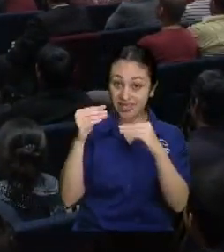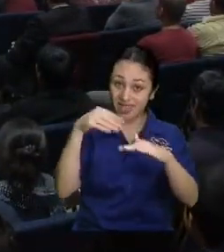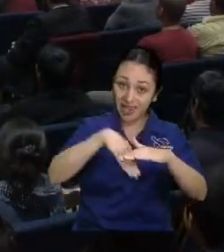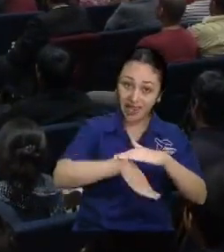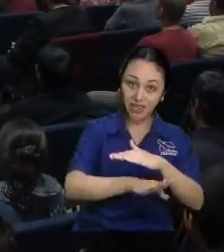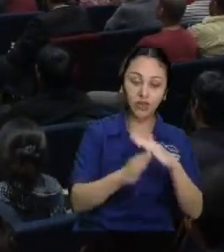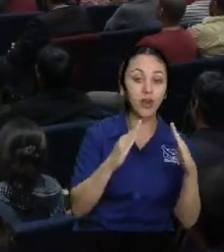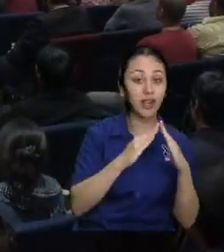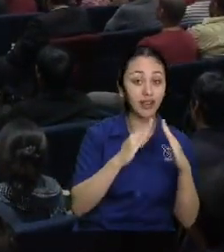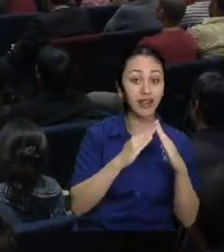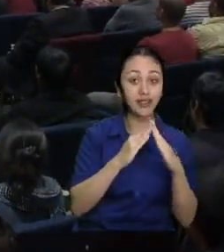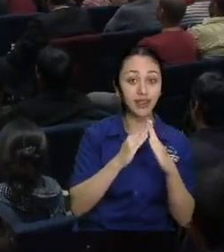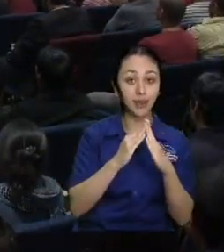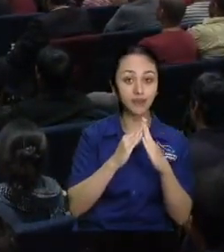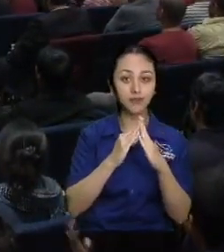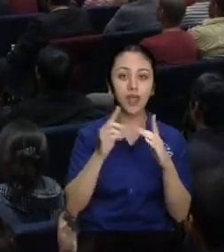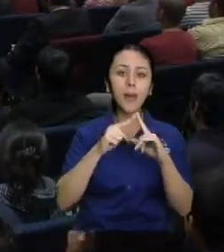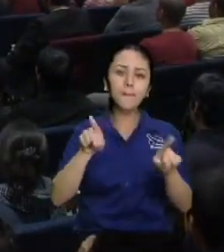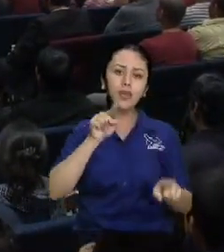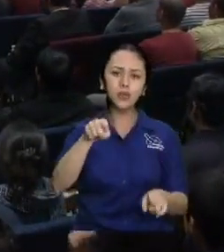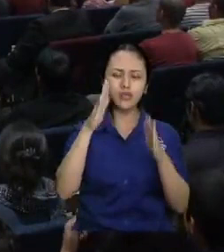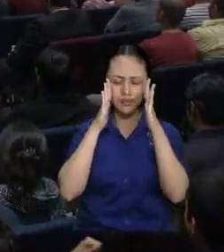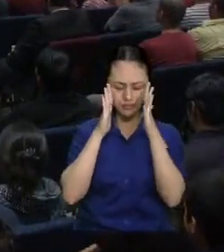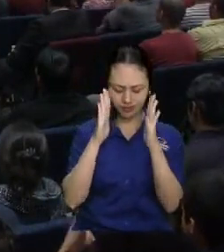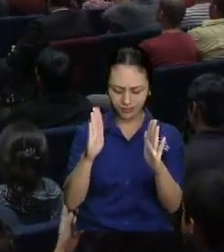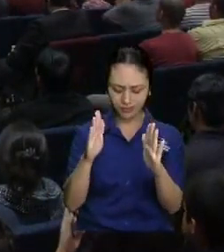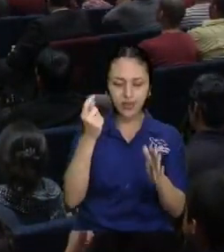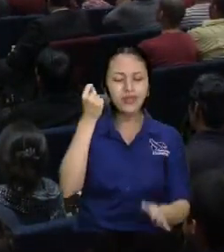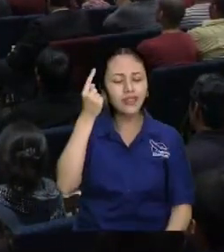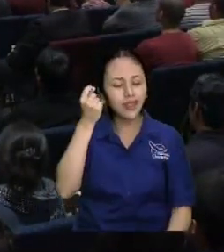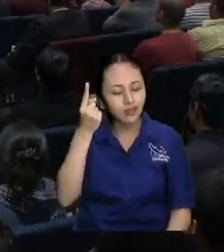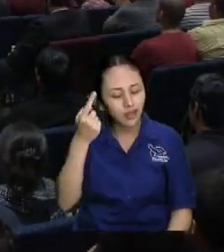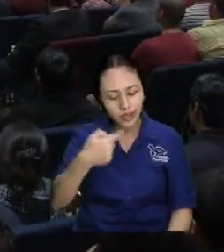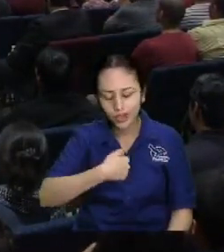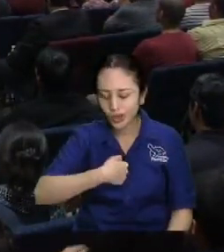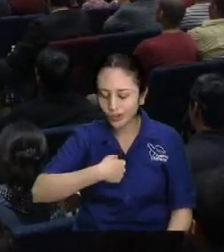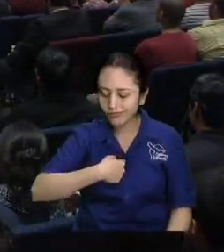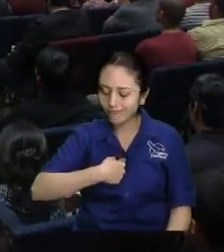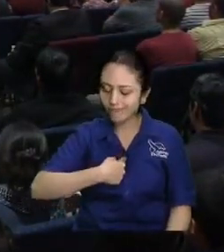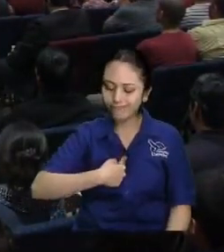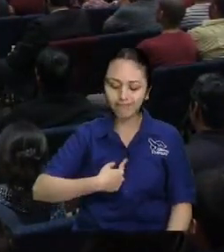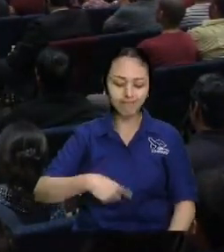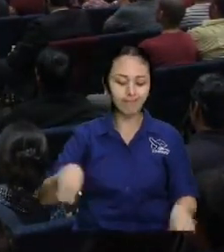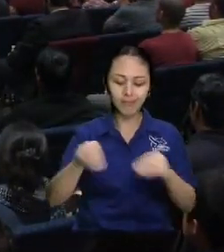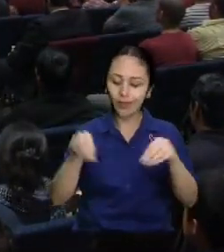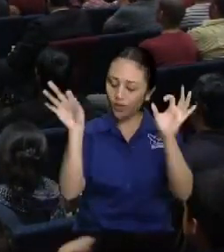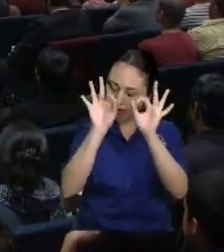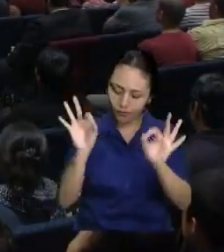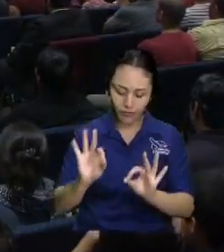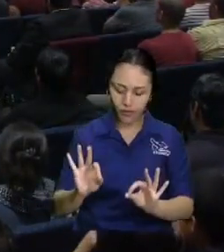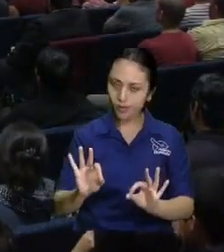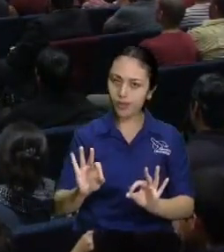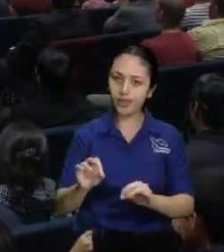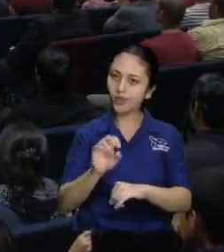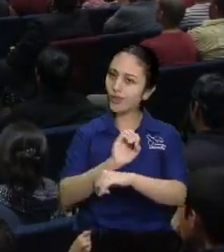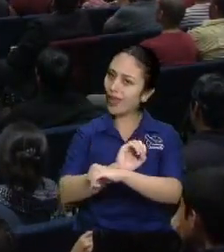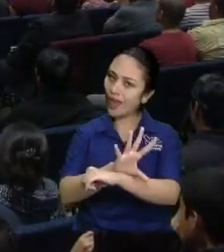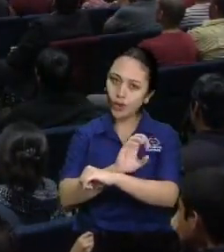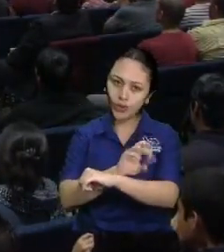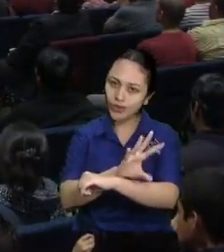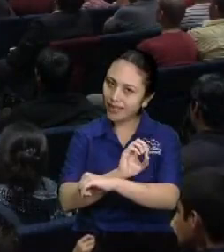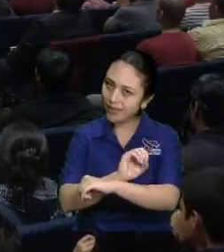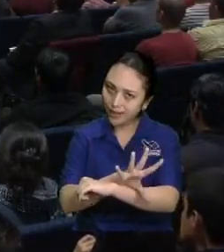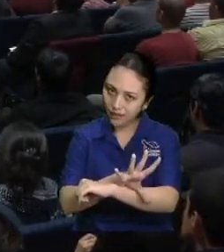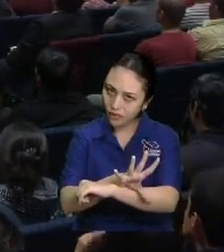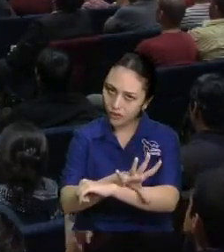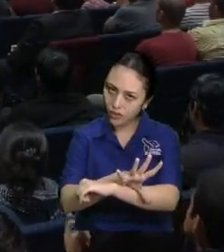Pero fíjese, por favor, entiéndame, porque yo de ninguna manera, que quede bien claro, estoy aconsejando de ninguna